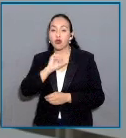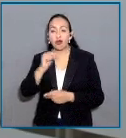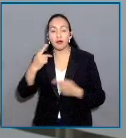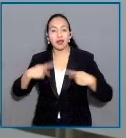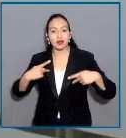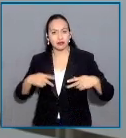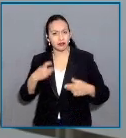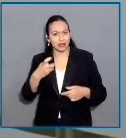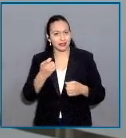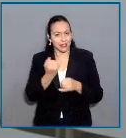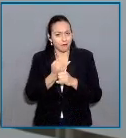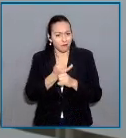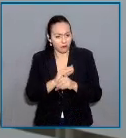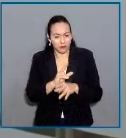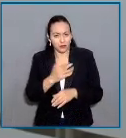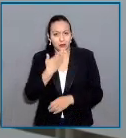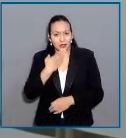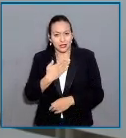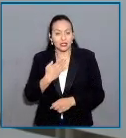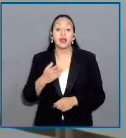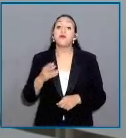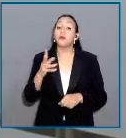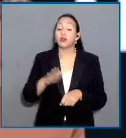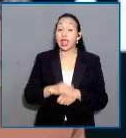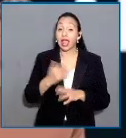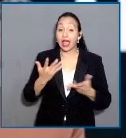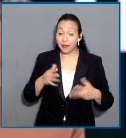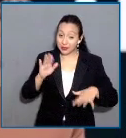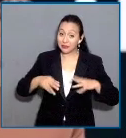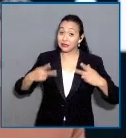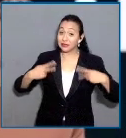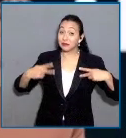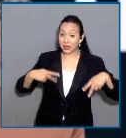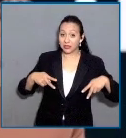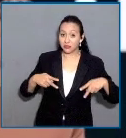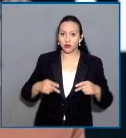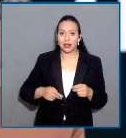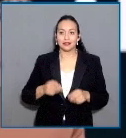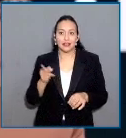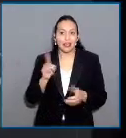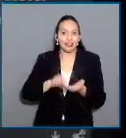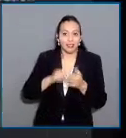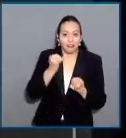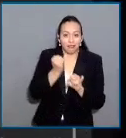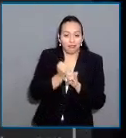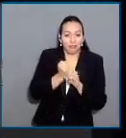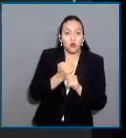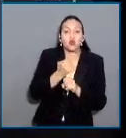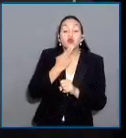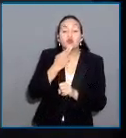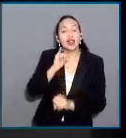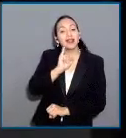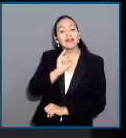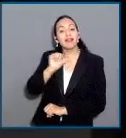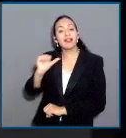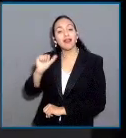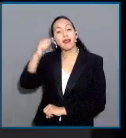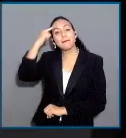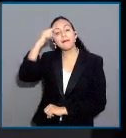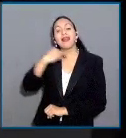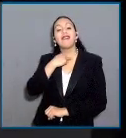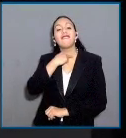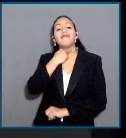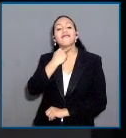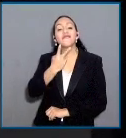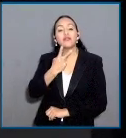información de la UNAM, Carlos Tlauel, indicó que los ciberdelincuentes utilizan inteligencia artificial para imitar voces y engañar a